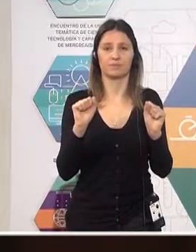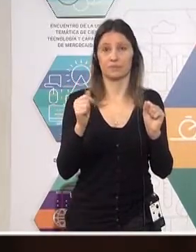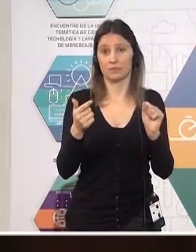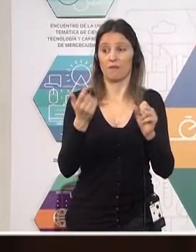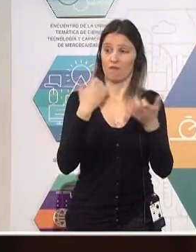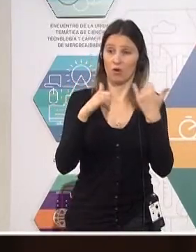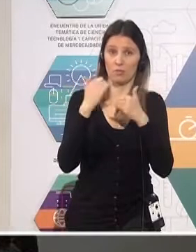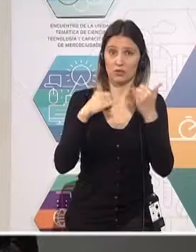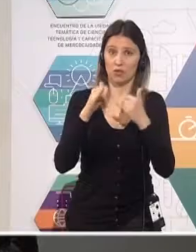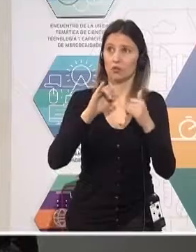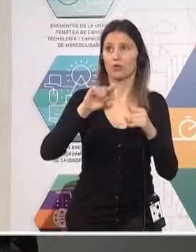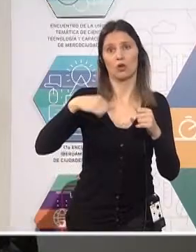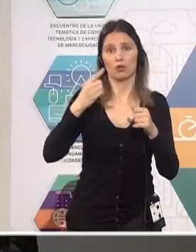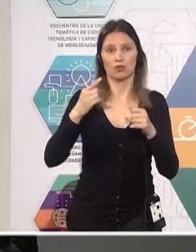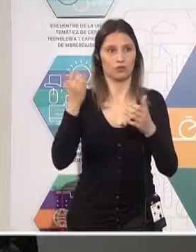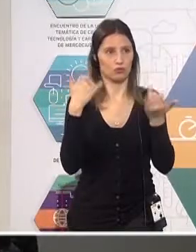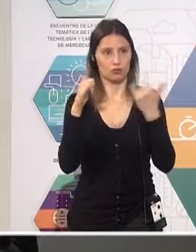datos desde otros dispositivos